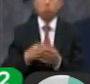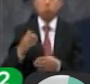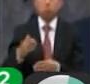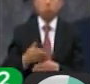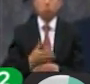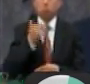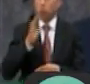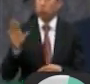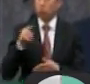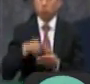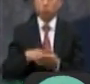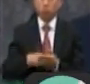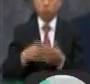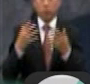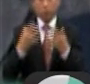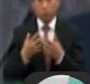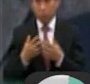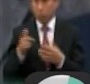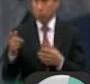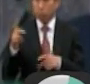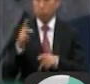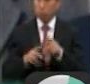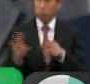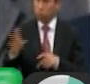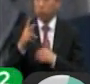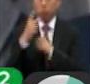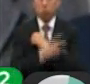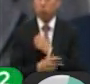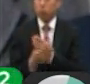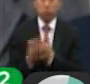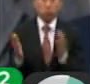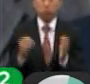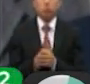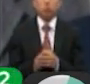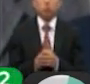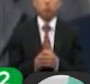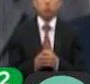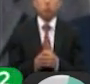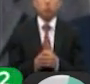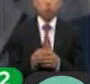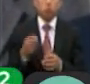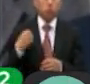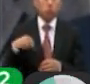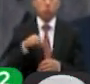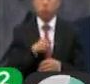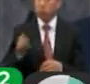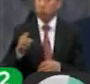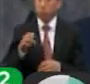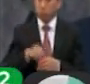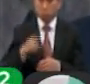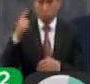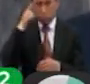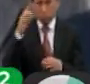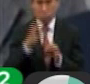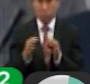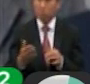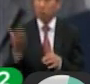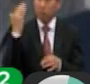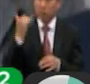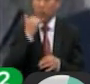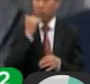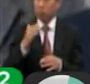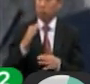mejoras, tanto de las empresas, con las personas, los países. Nosotros no tenemos esa mentalidad del pasado que